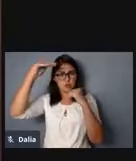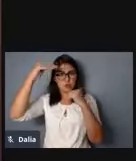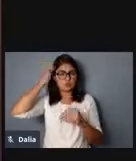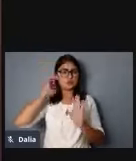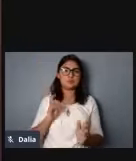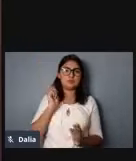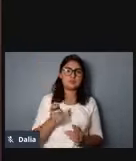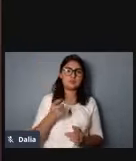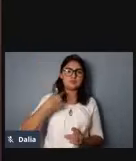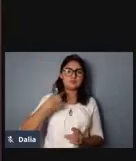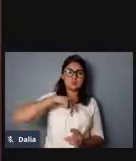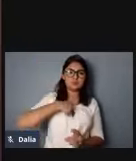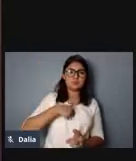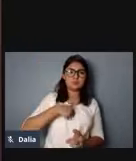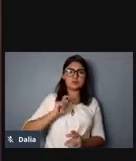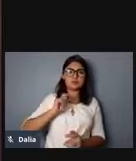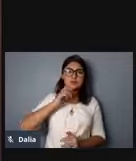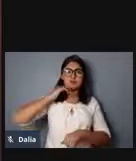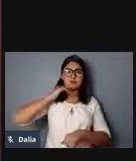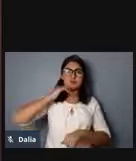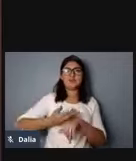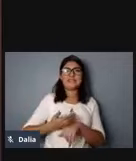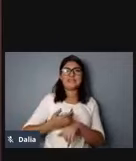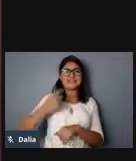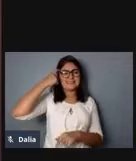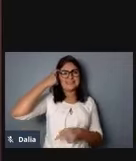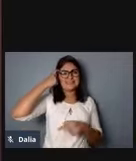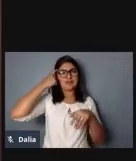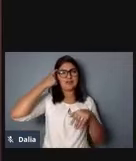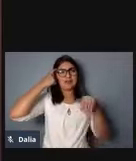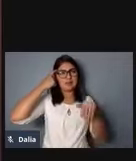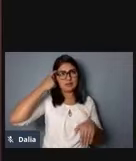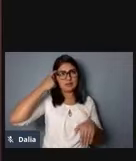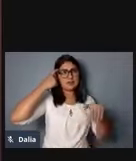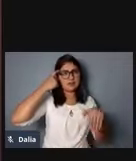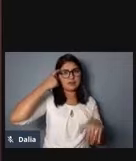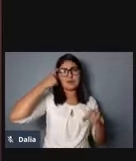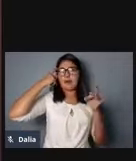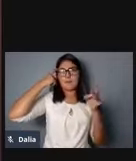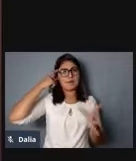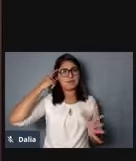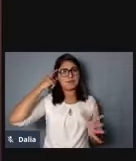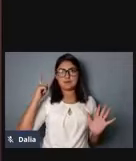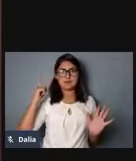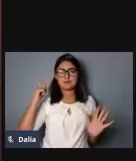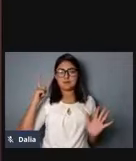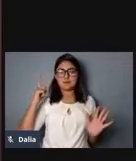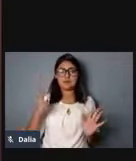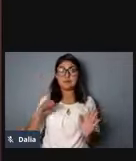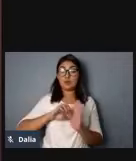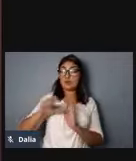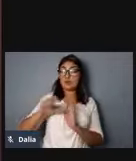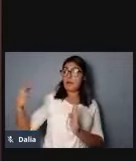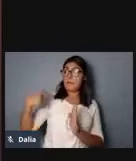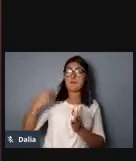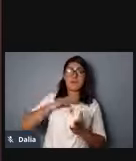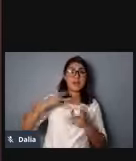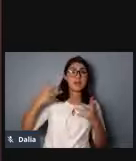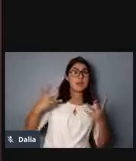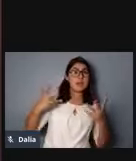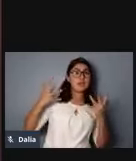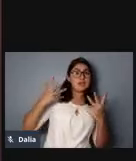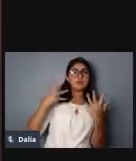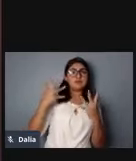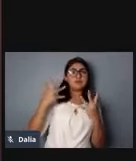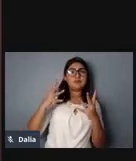responsabilidad como obediencia, si no se nos felicita, o si no se nos paga, o si no se nos promueve, o si